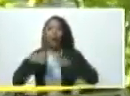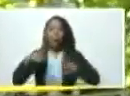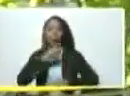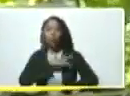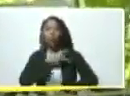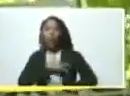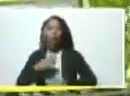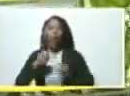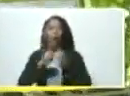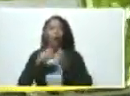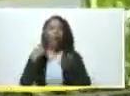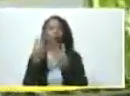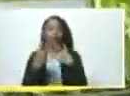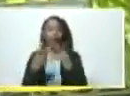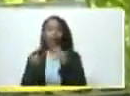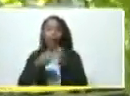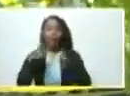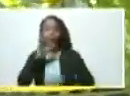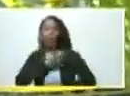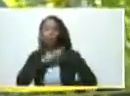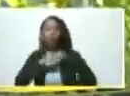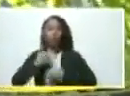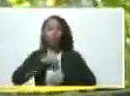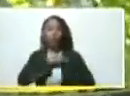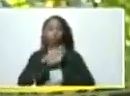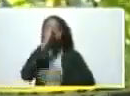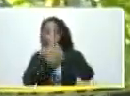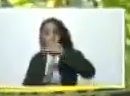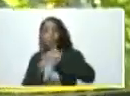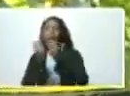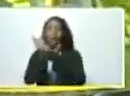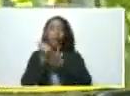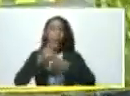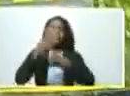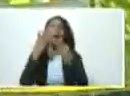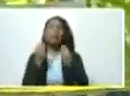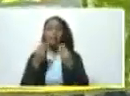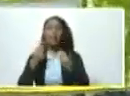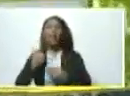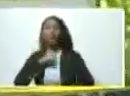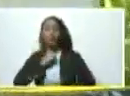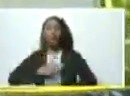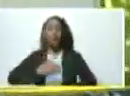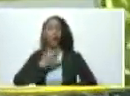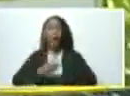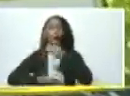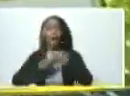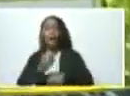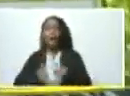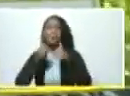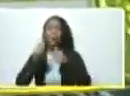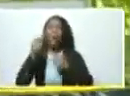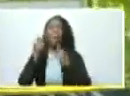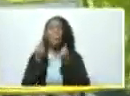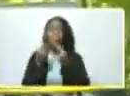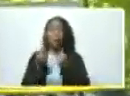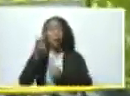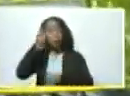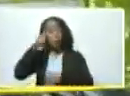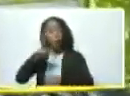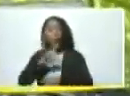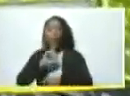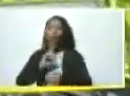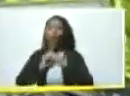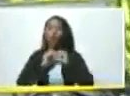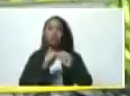ferias del campo soberano, que humildemente nos han ayudado bastante para nosotros poder sacarla a un buen precio al pueblo y no